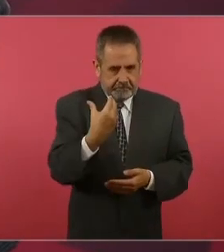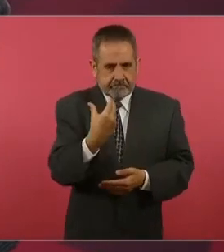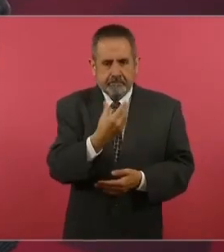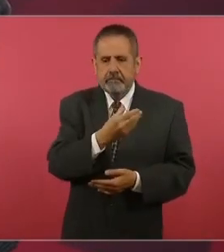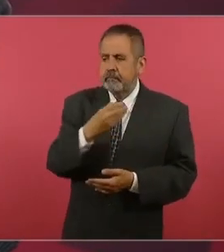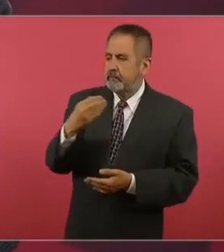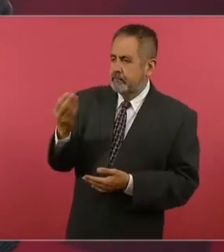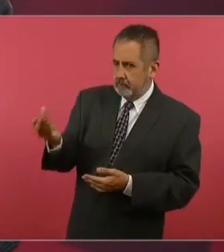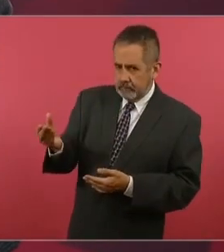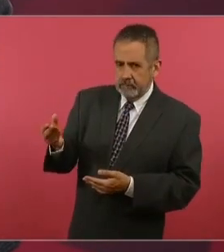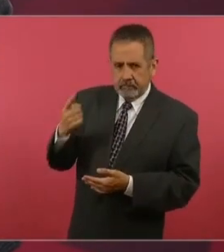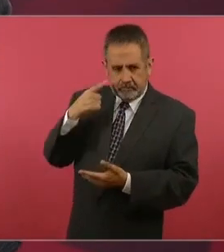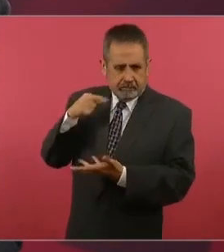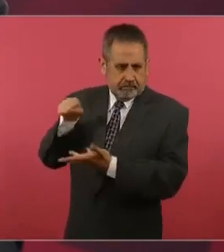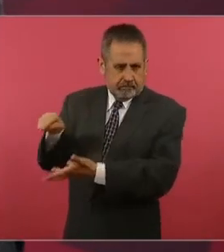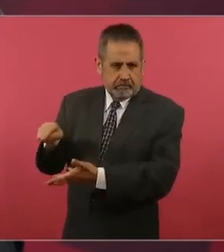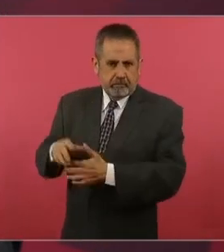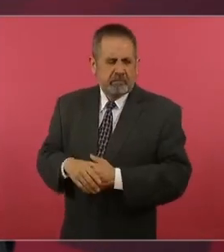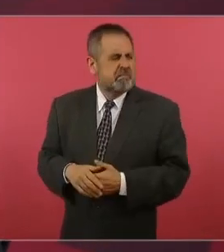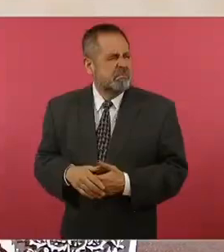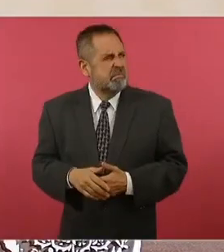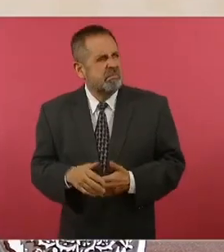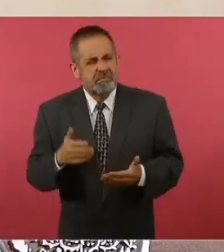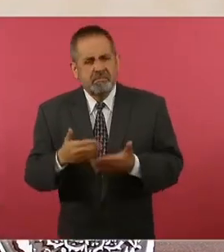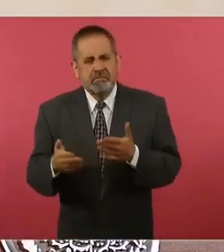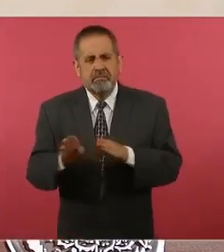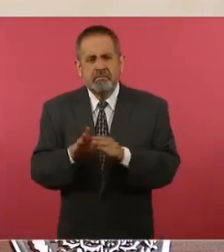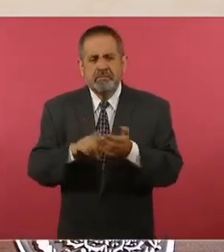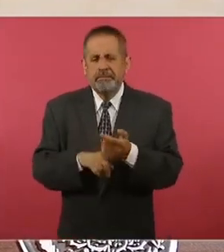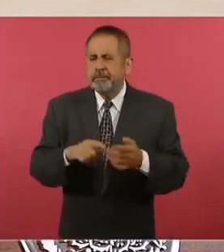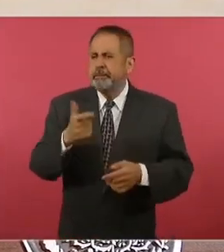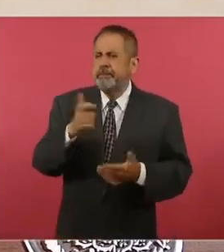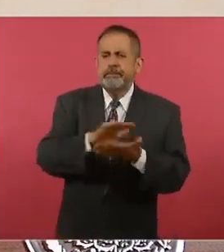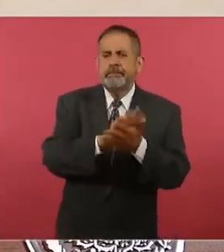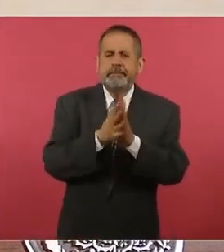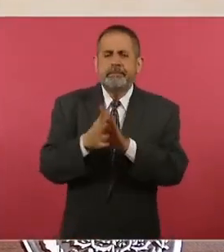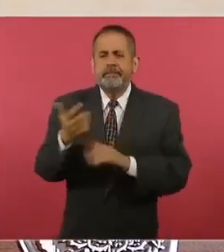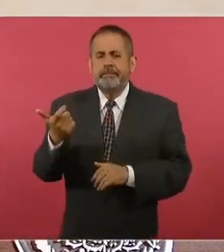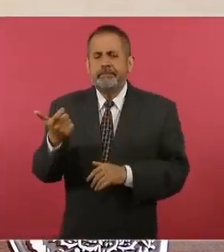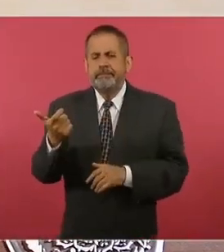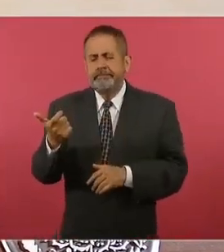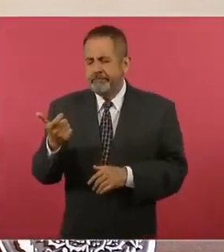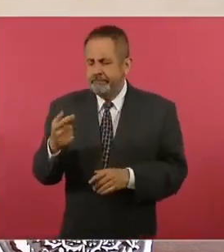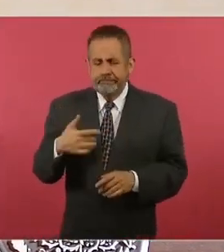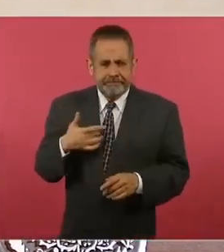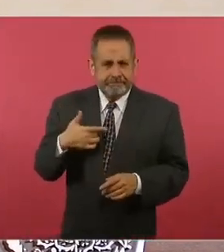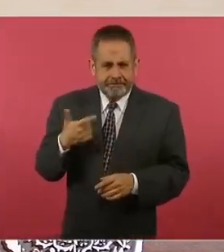que ahora son en pesos,